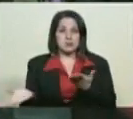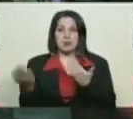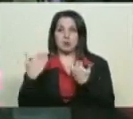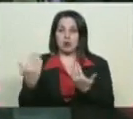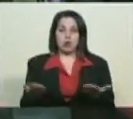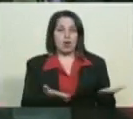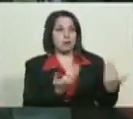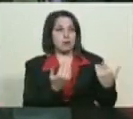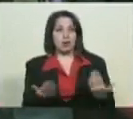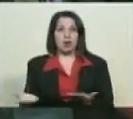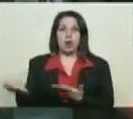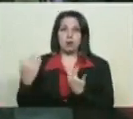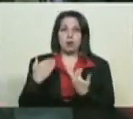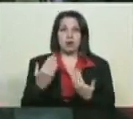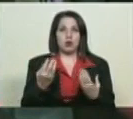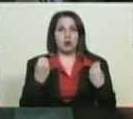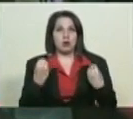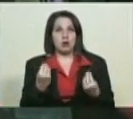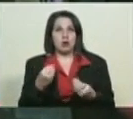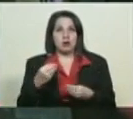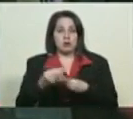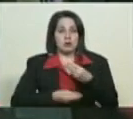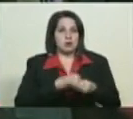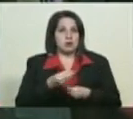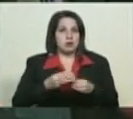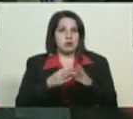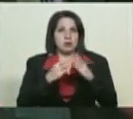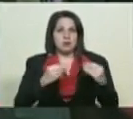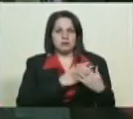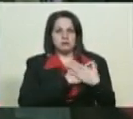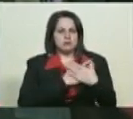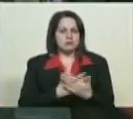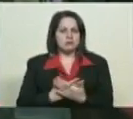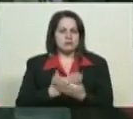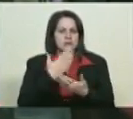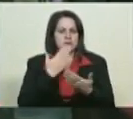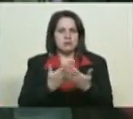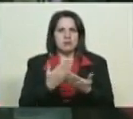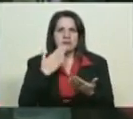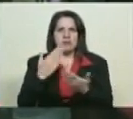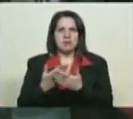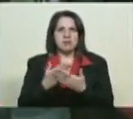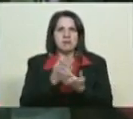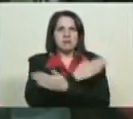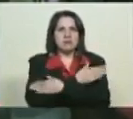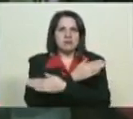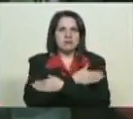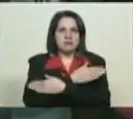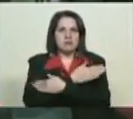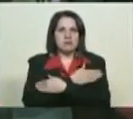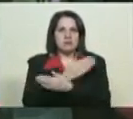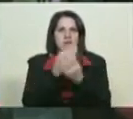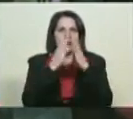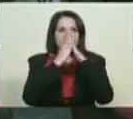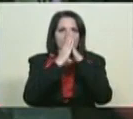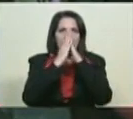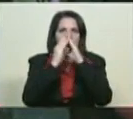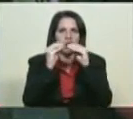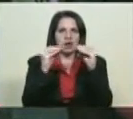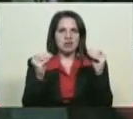en esta, en la ejecución, y los felicito a todos profundamente. Felicito igualmente a toda la Fuerza Armada Nacional